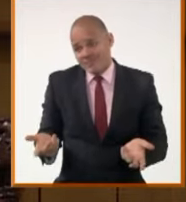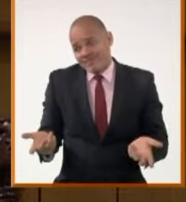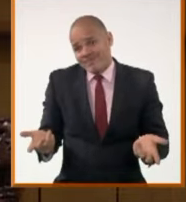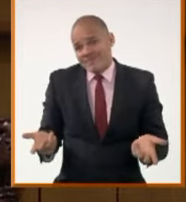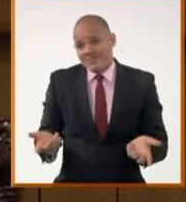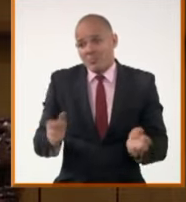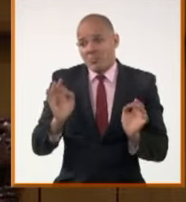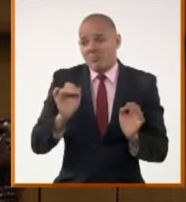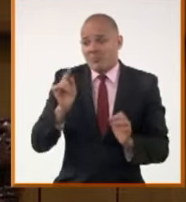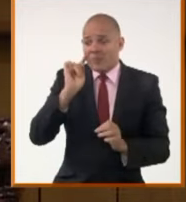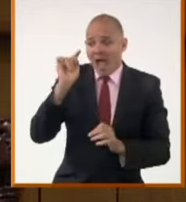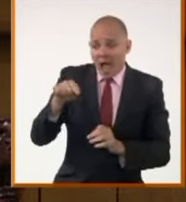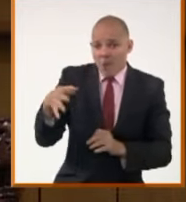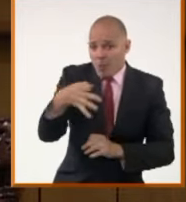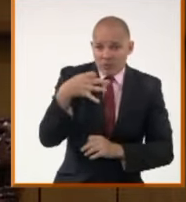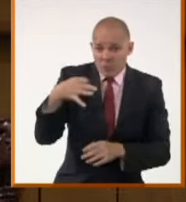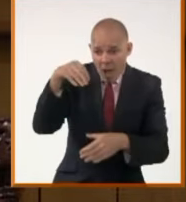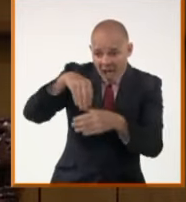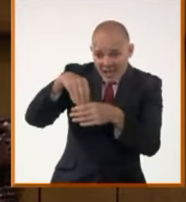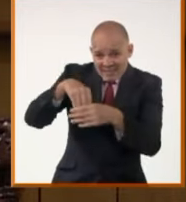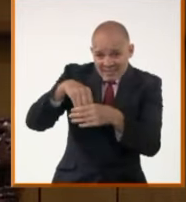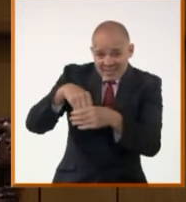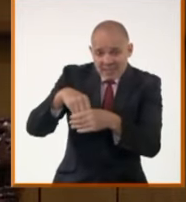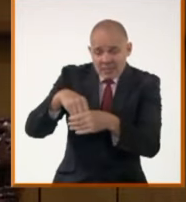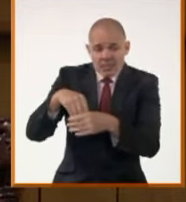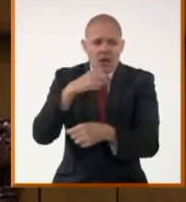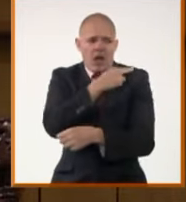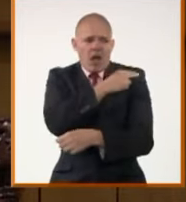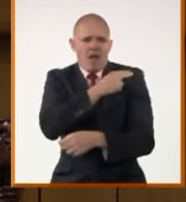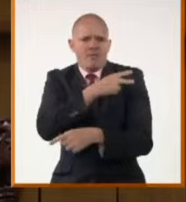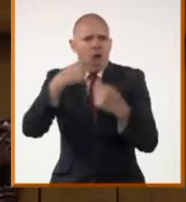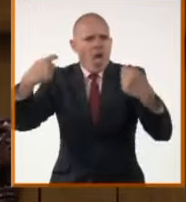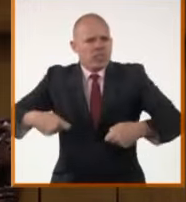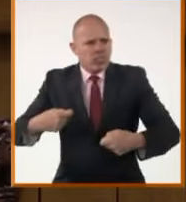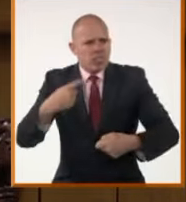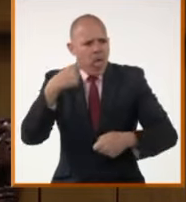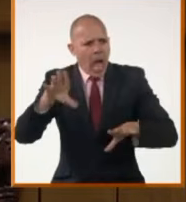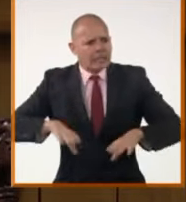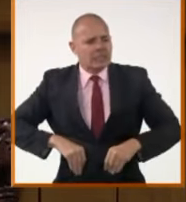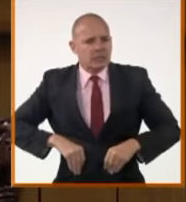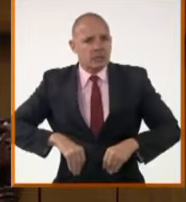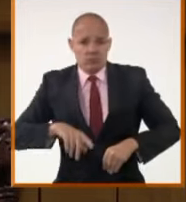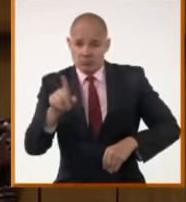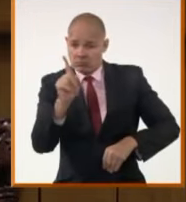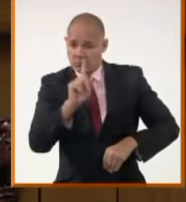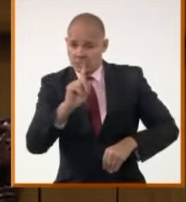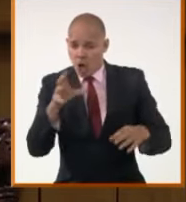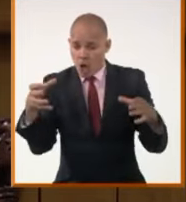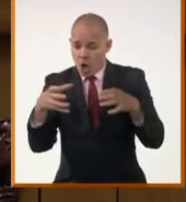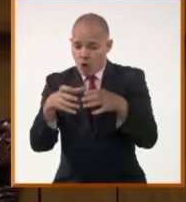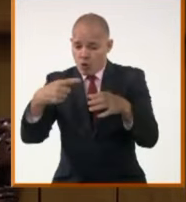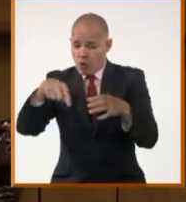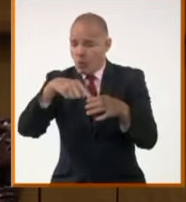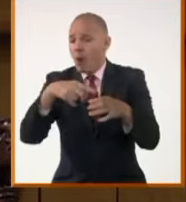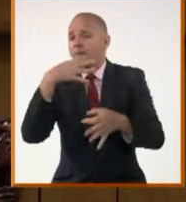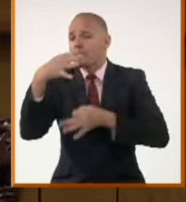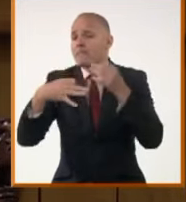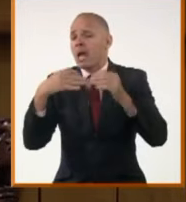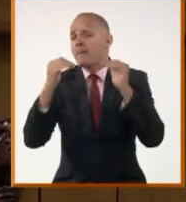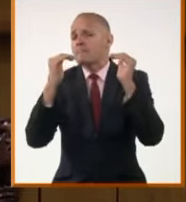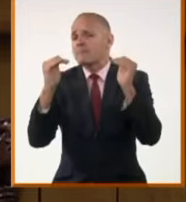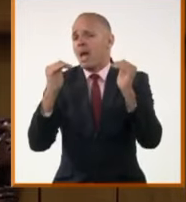la decisión final no va a ser de ningún cuadro, va a ser colectiva. Y eso hay una norma completa de cómo va a ser